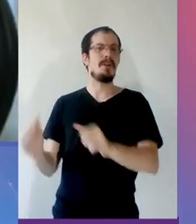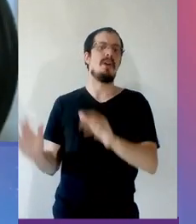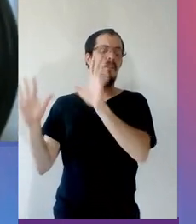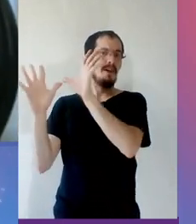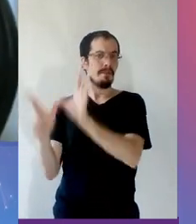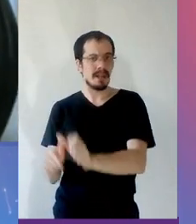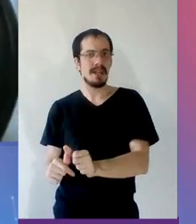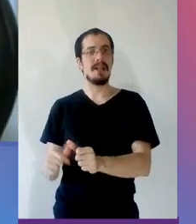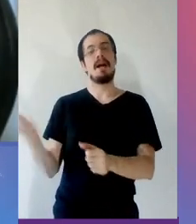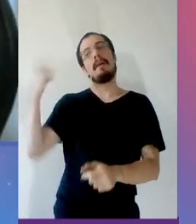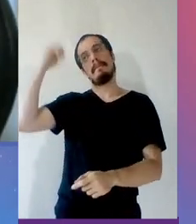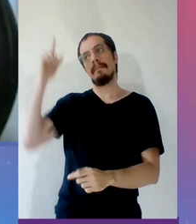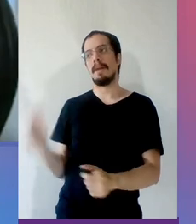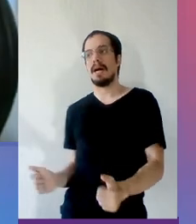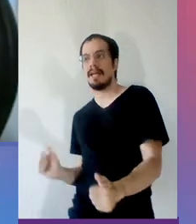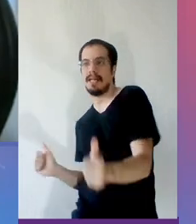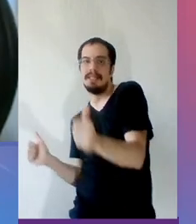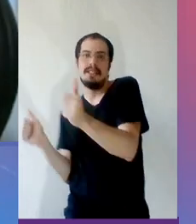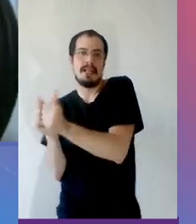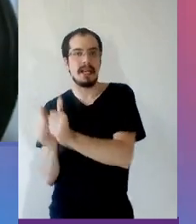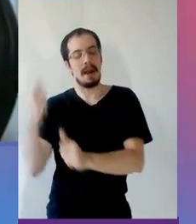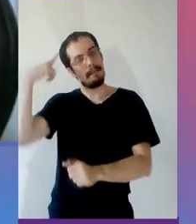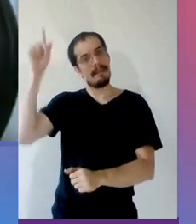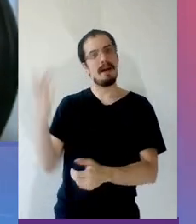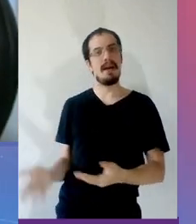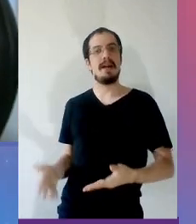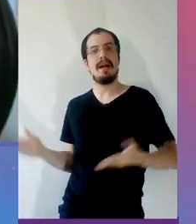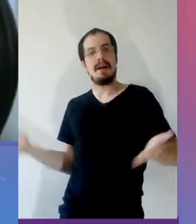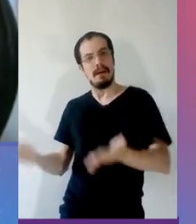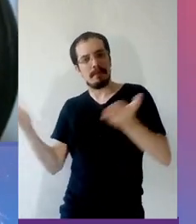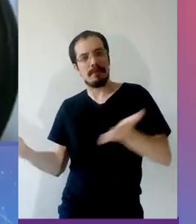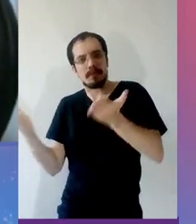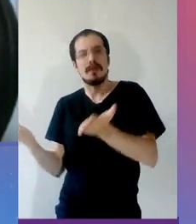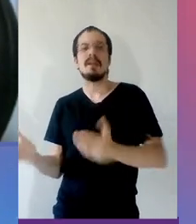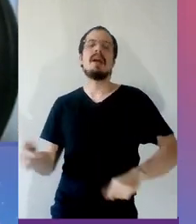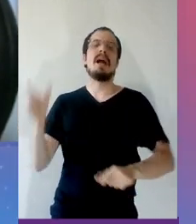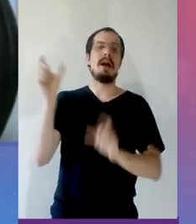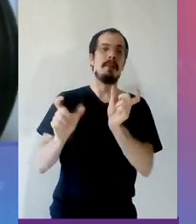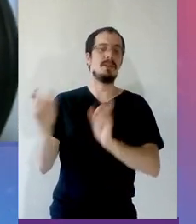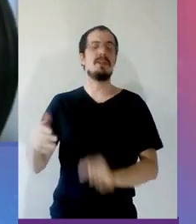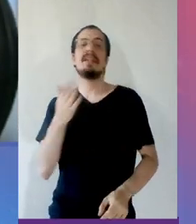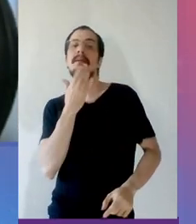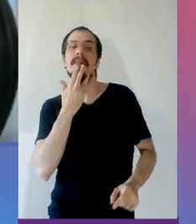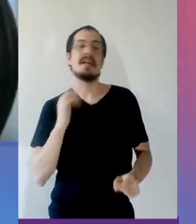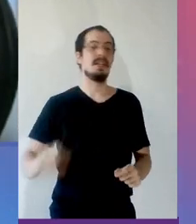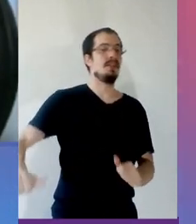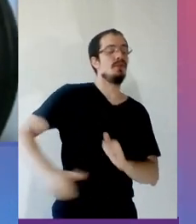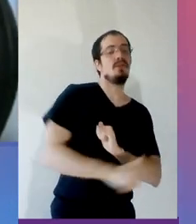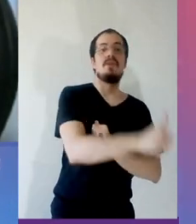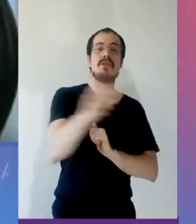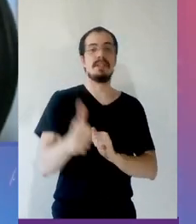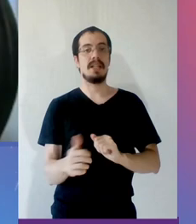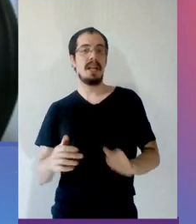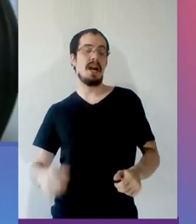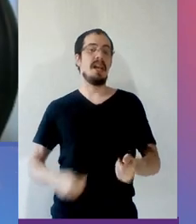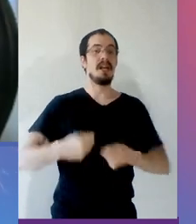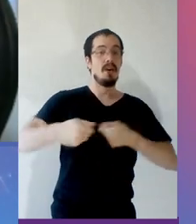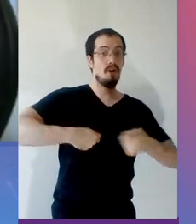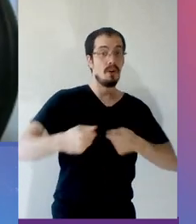gatillar el sistema más bien social y económico dentro de los municipios, los niveles locales, se ha visto